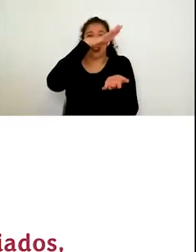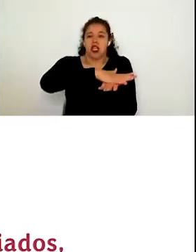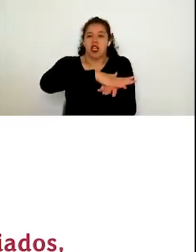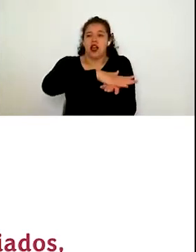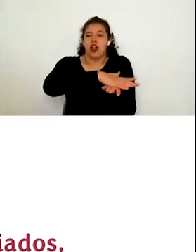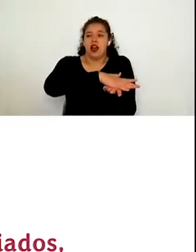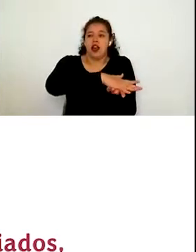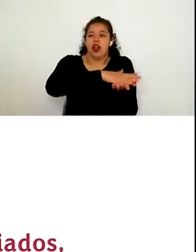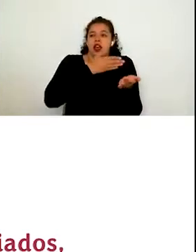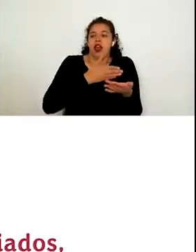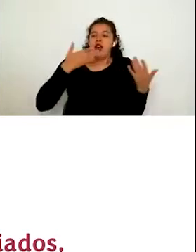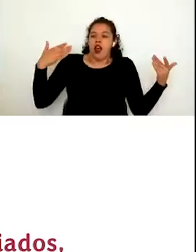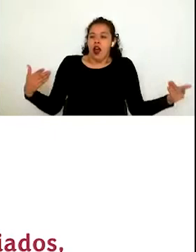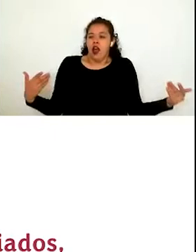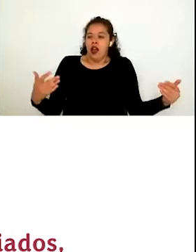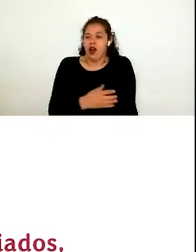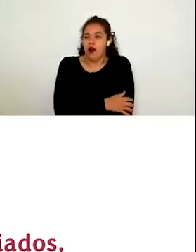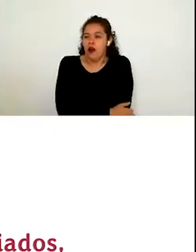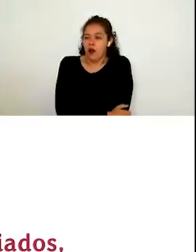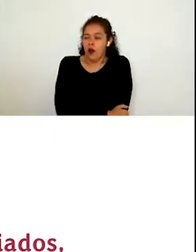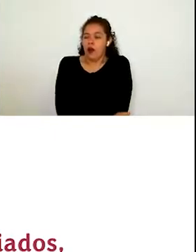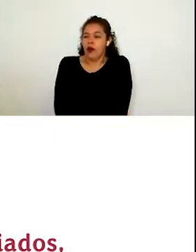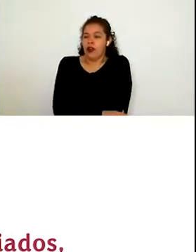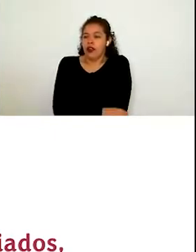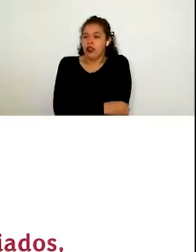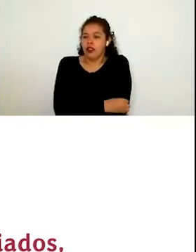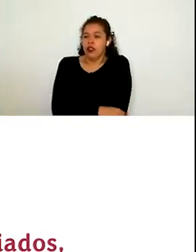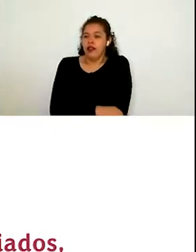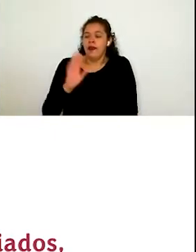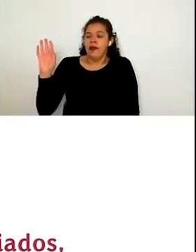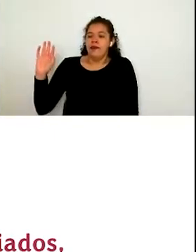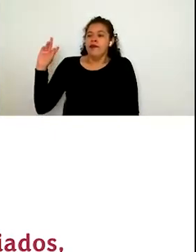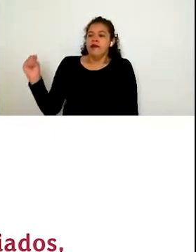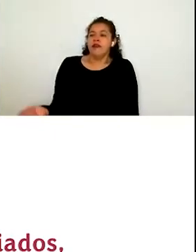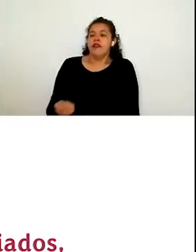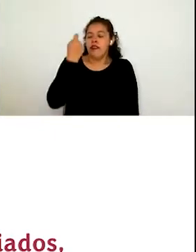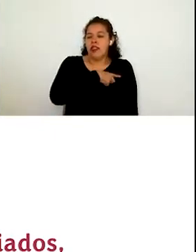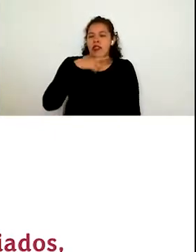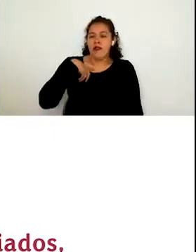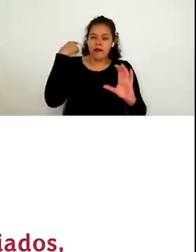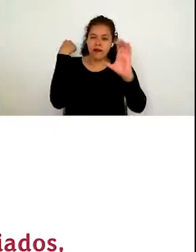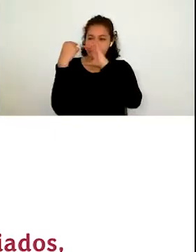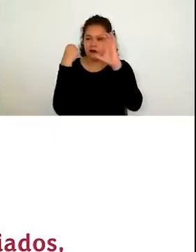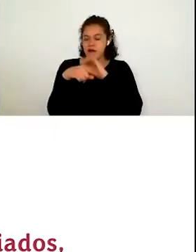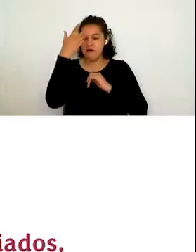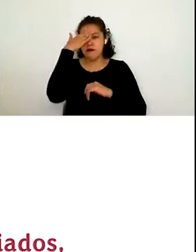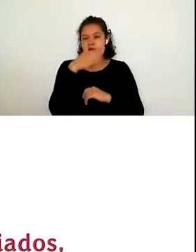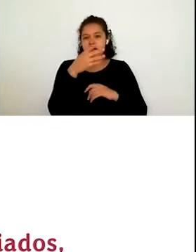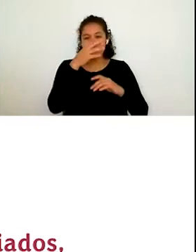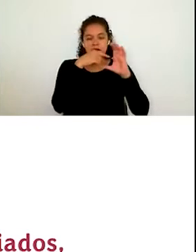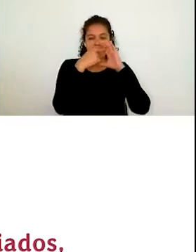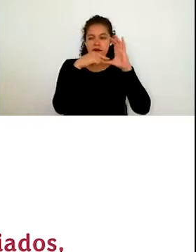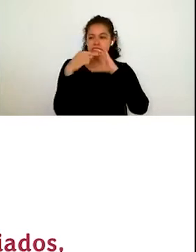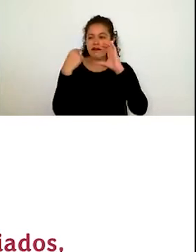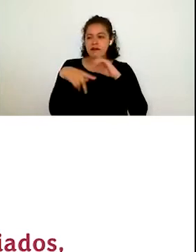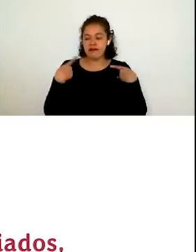Actualmente, pues con las tecnologías lo hacen a través de correos. Tienen que tener perfectamente identificados los correos de cada